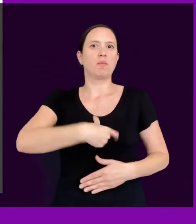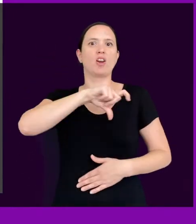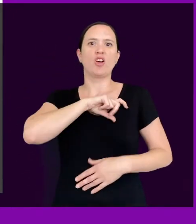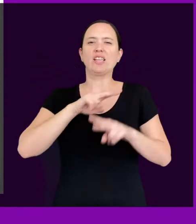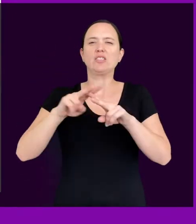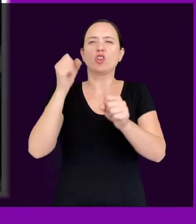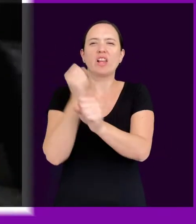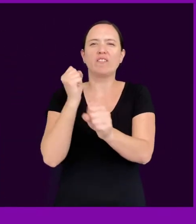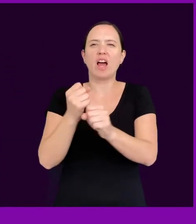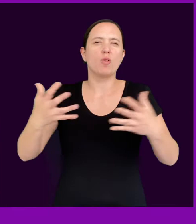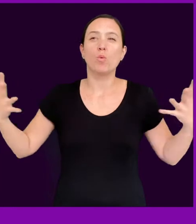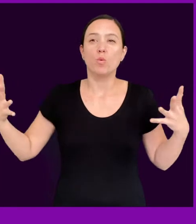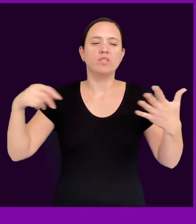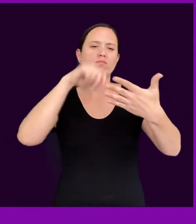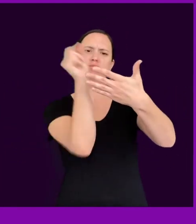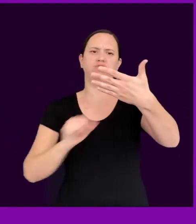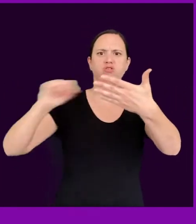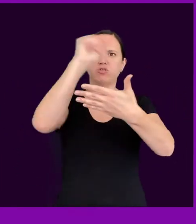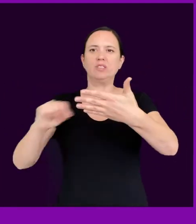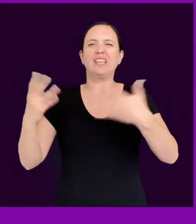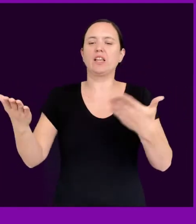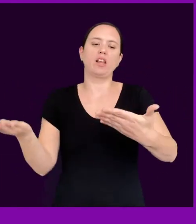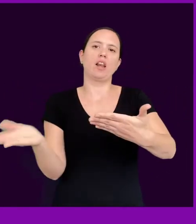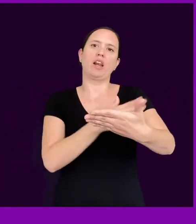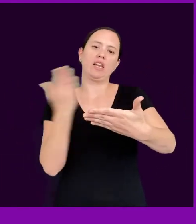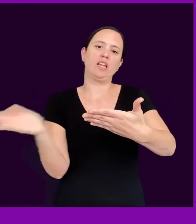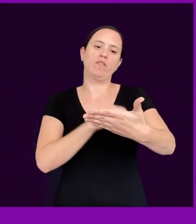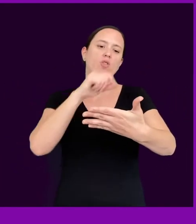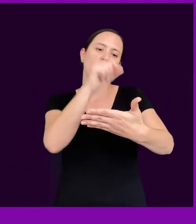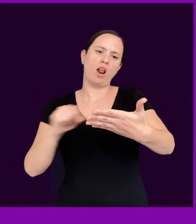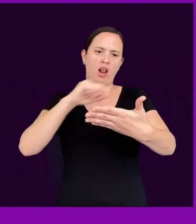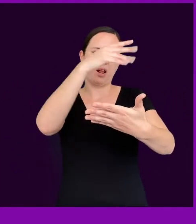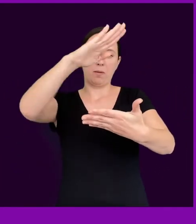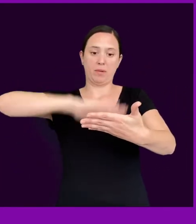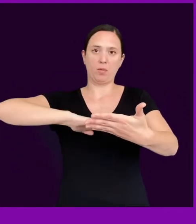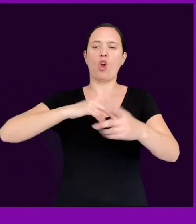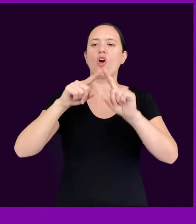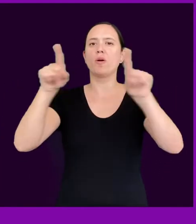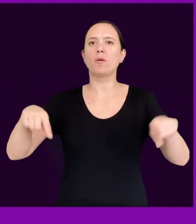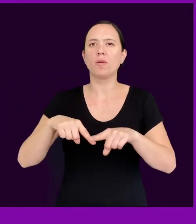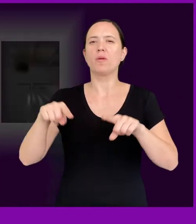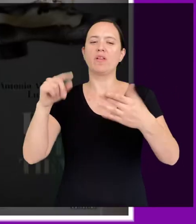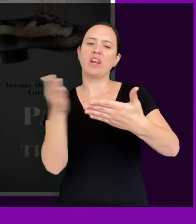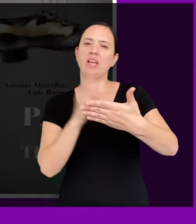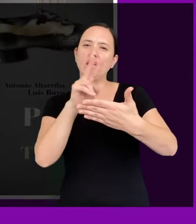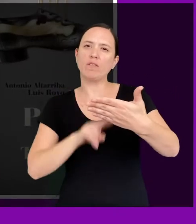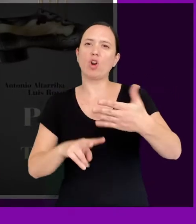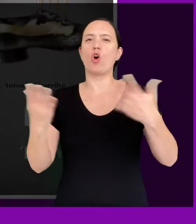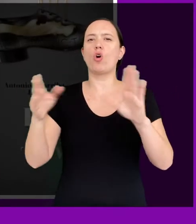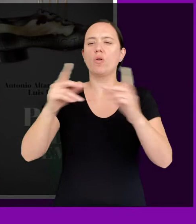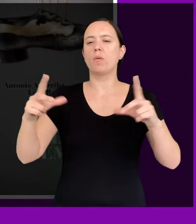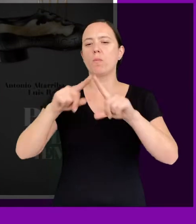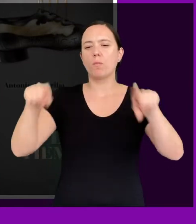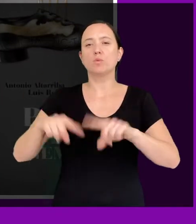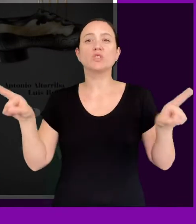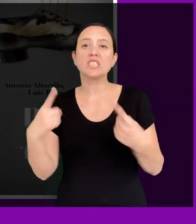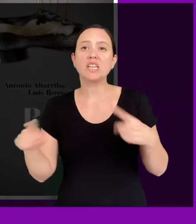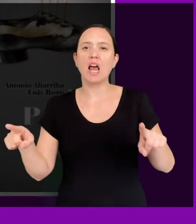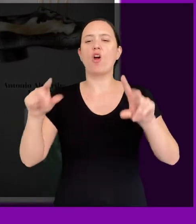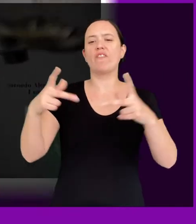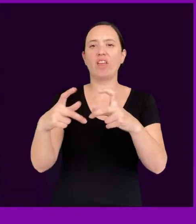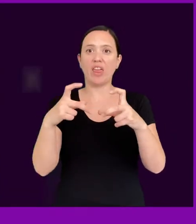español. Sus obras se enfocan en diversos formatos gráficos, como portada de revistas, cómic, libros, portada de discos